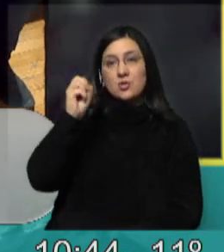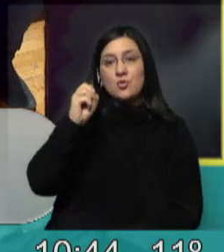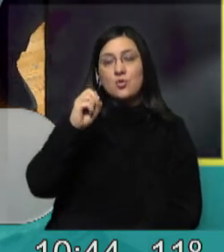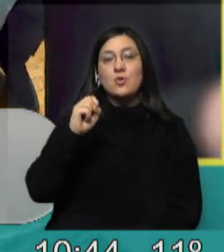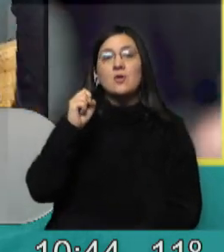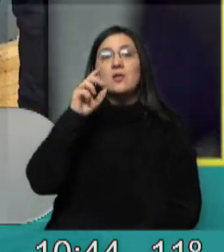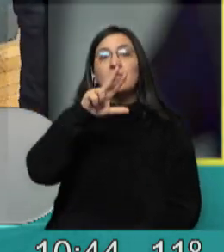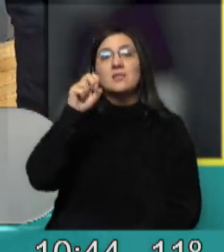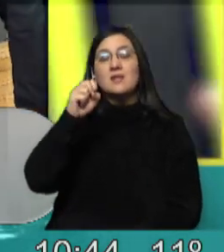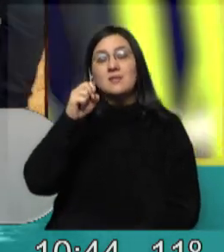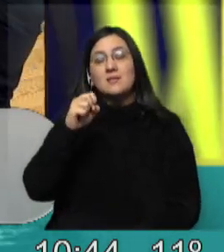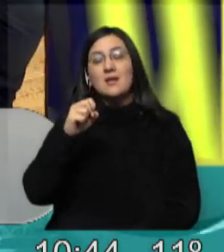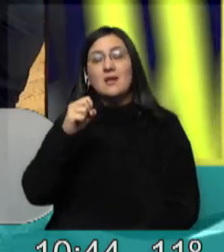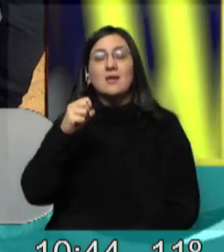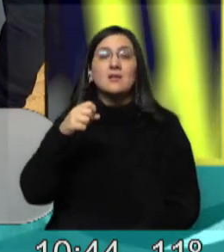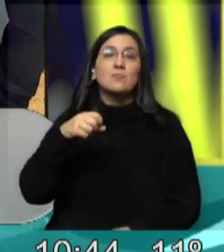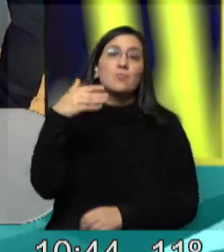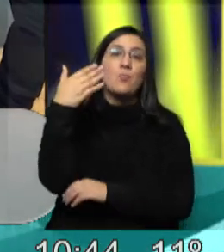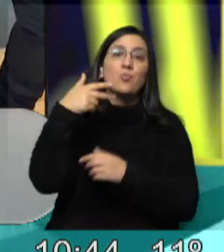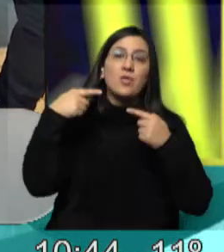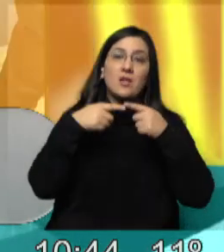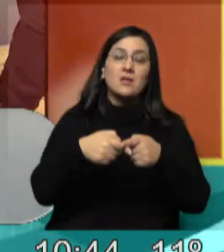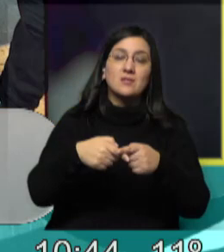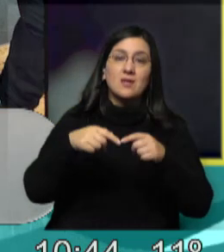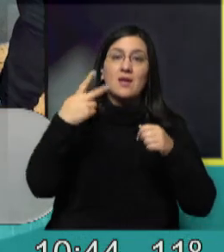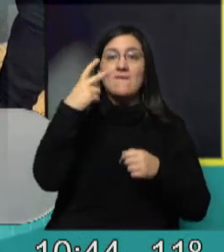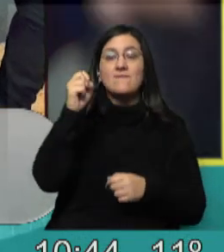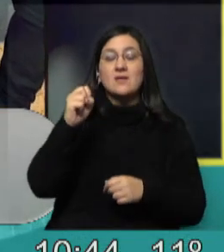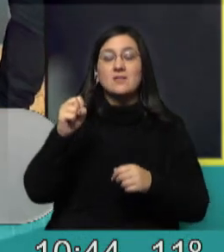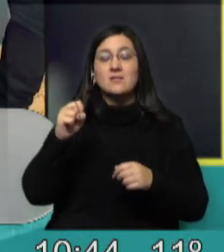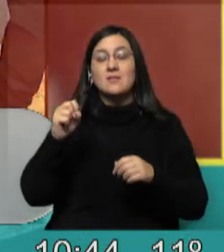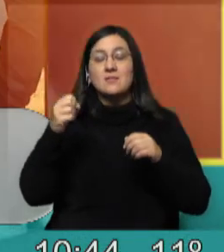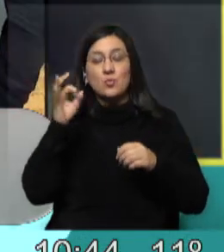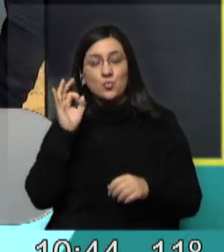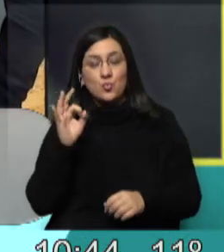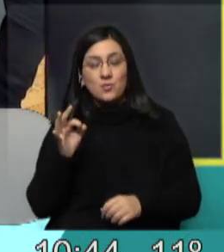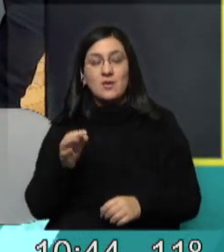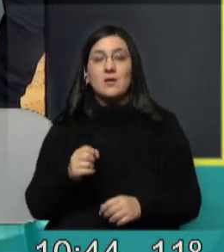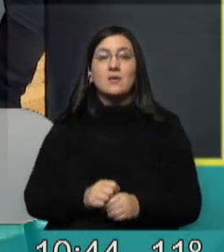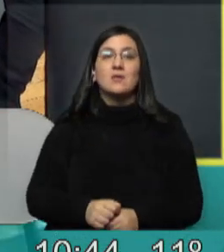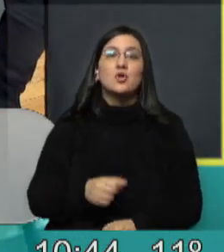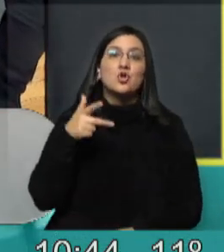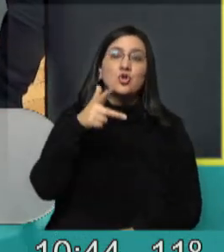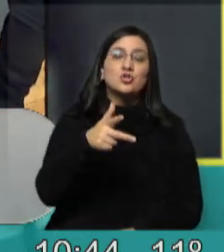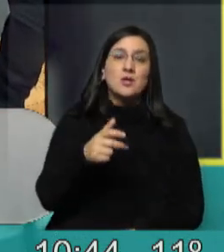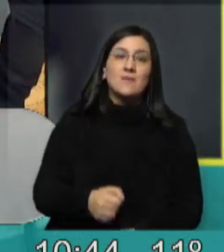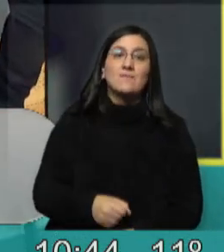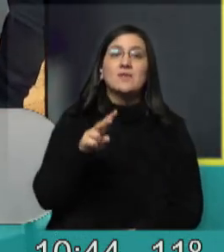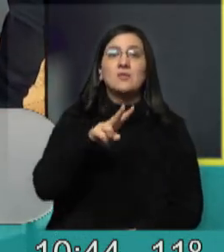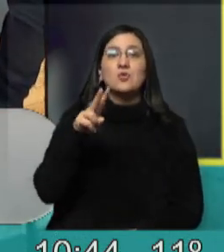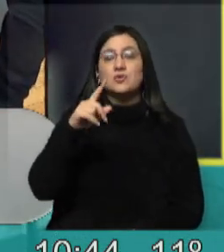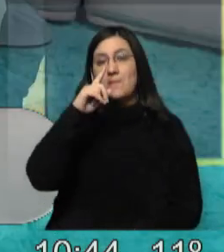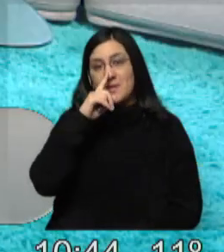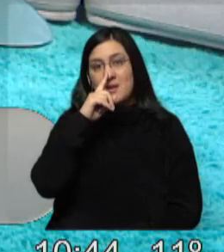Mercedes, 30 del 9 el Joy en Punta del Este, el 20 del 10 Rocha, 21 del 10 Durazno, 22 del 10 Minas.